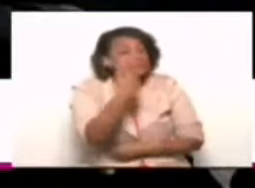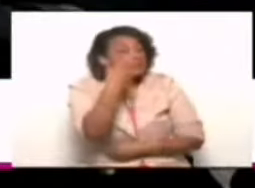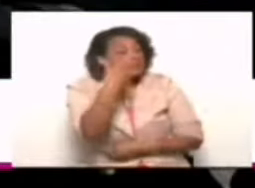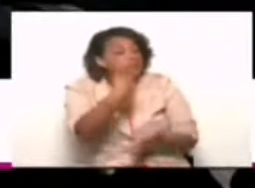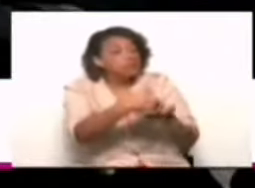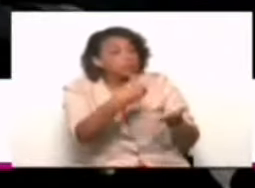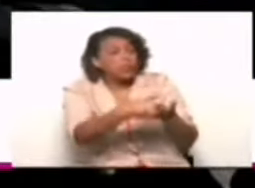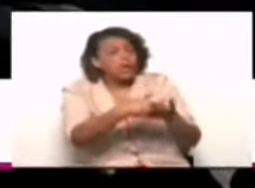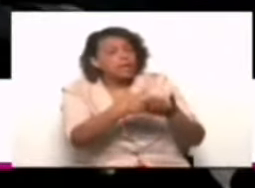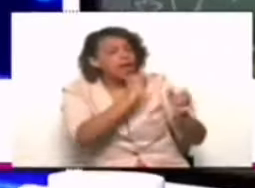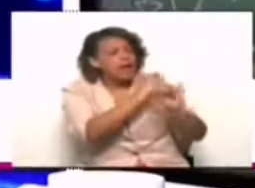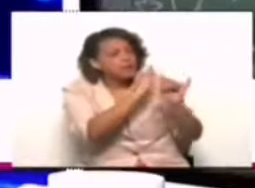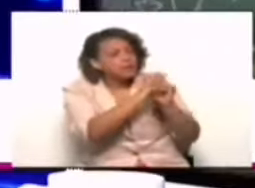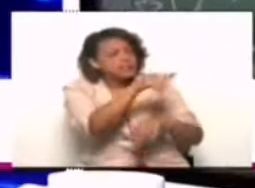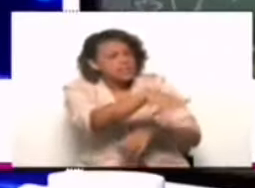estas redes sociales,